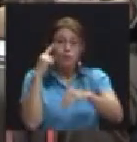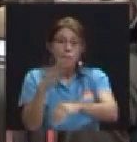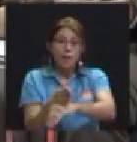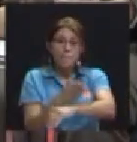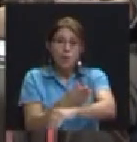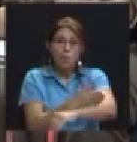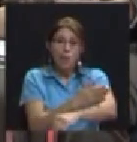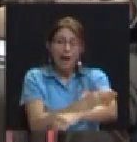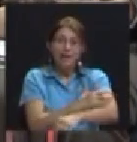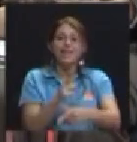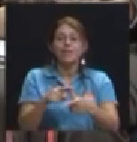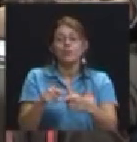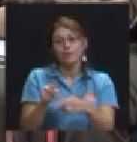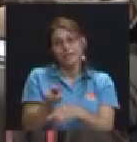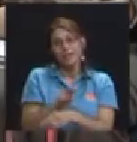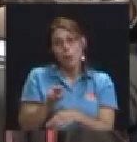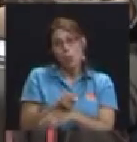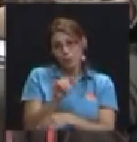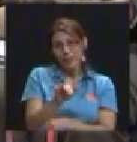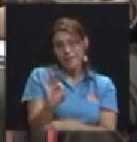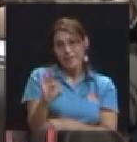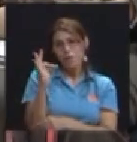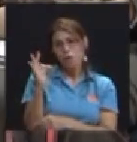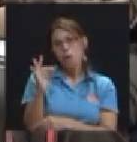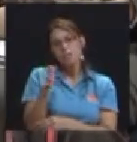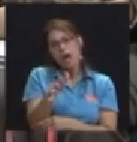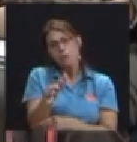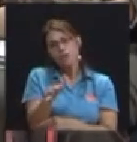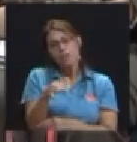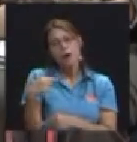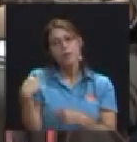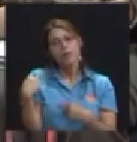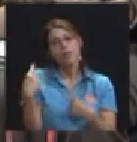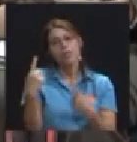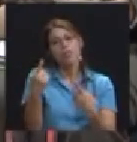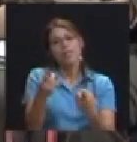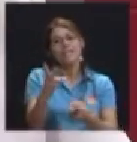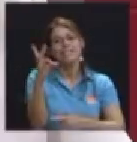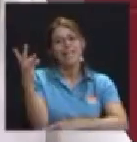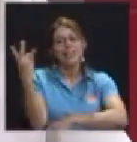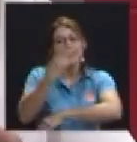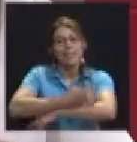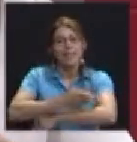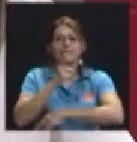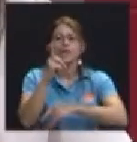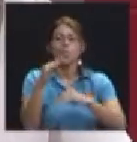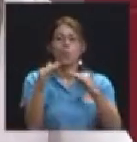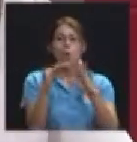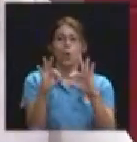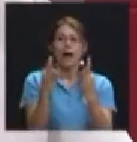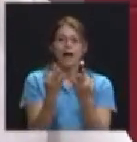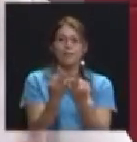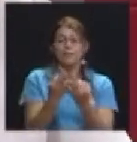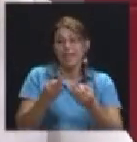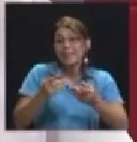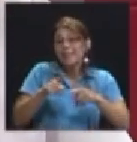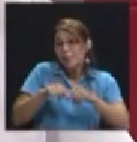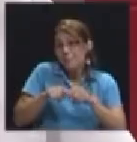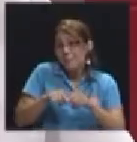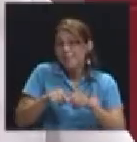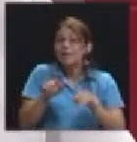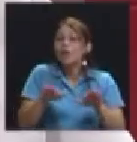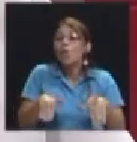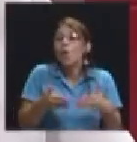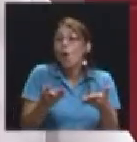de operativo, ¿verdad?, de durar aproximadamente 7 días en el hogar, de acuerdo a cómo el hogar nos reciba. Así vamos a